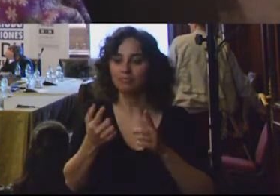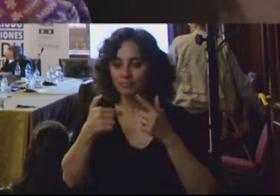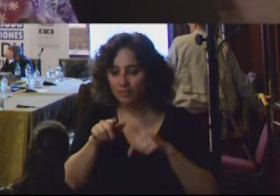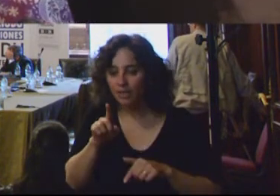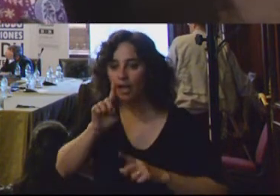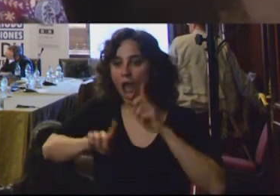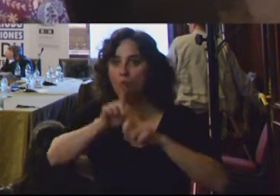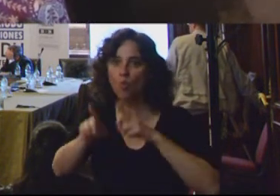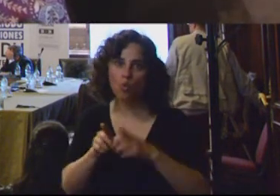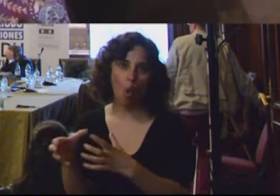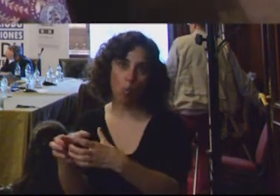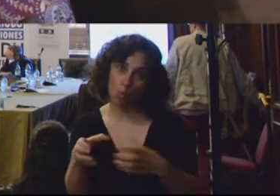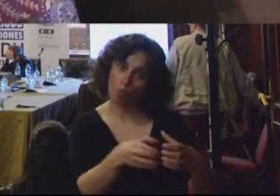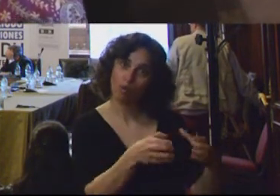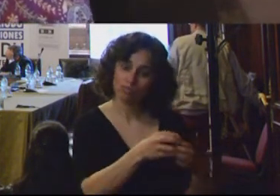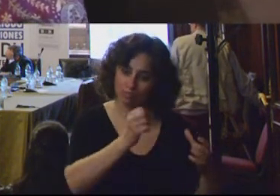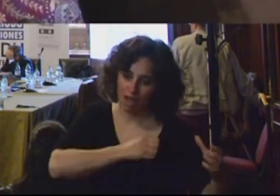determinados grupos